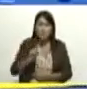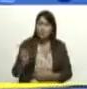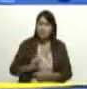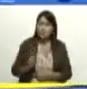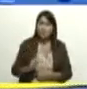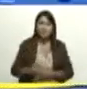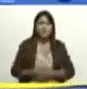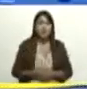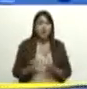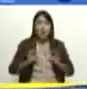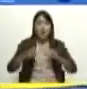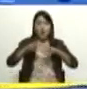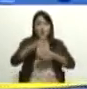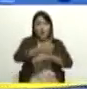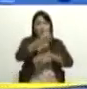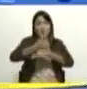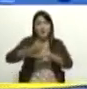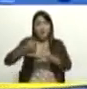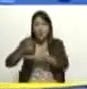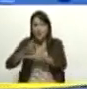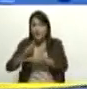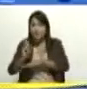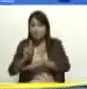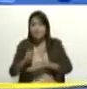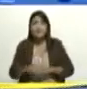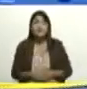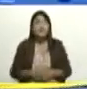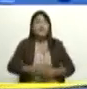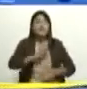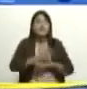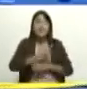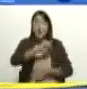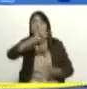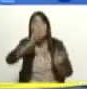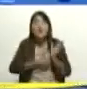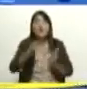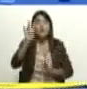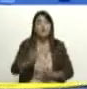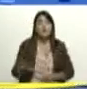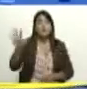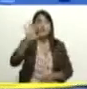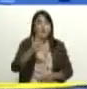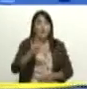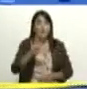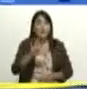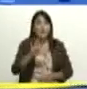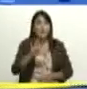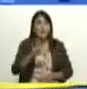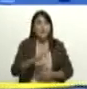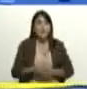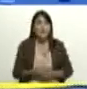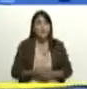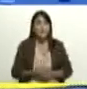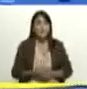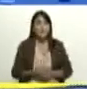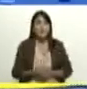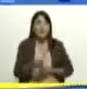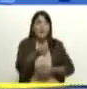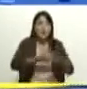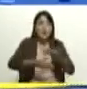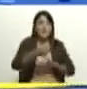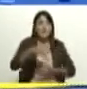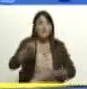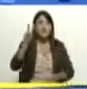contra nosotros. Fueron y son sanciones contra el cuerpo económico y social de un